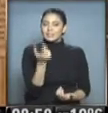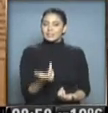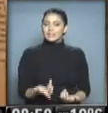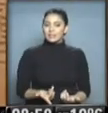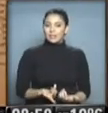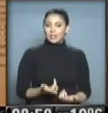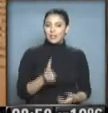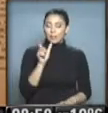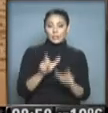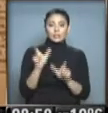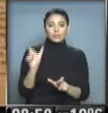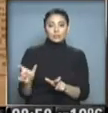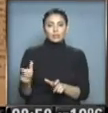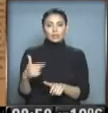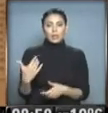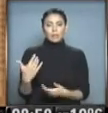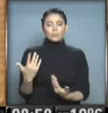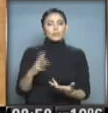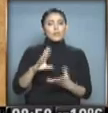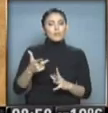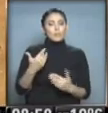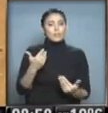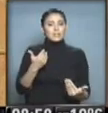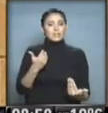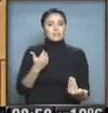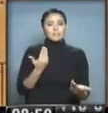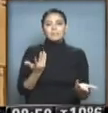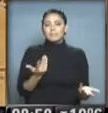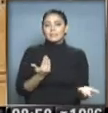para mucha gente es una manera de acercarlo a esto.